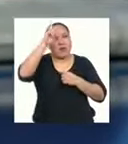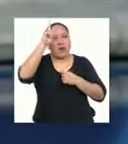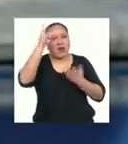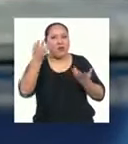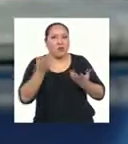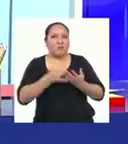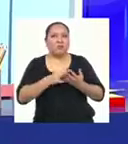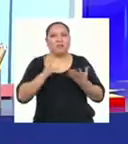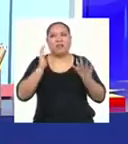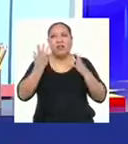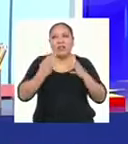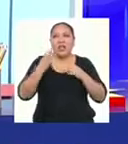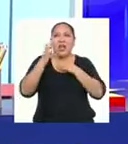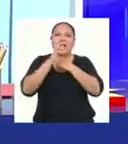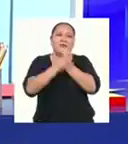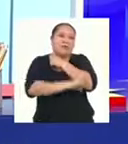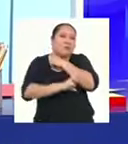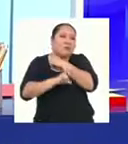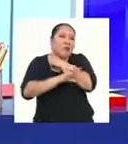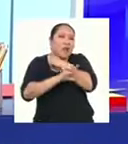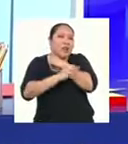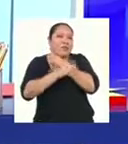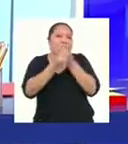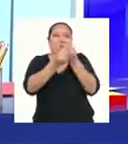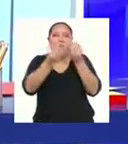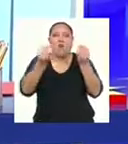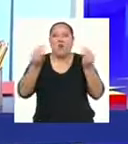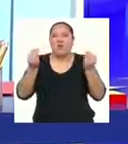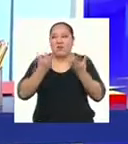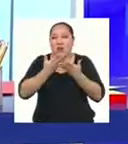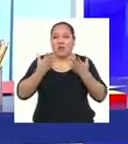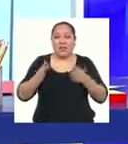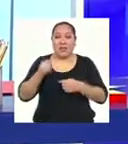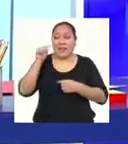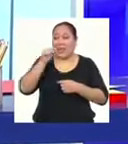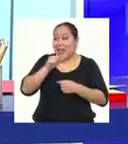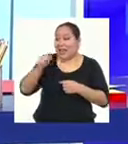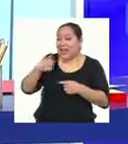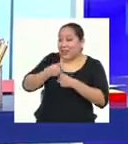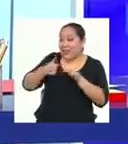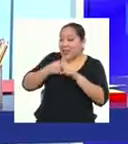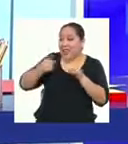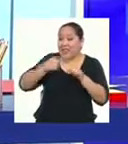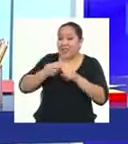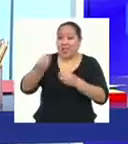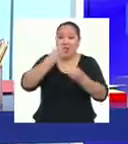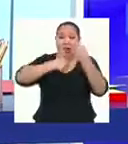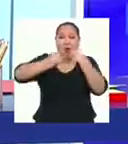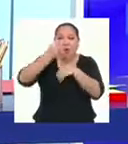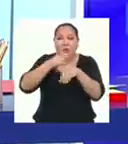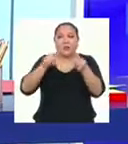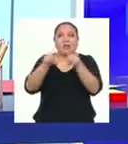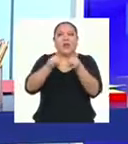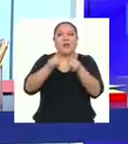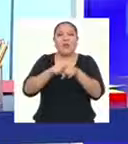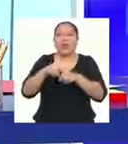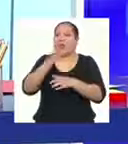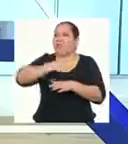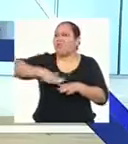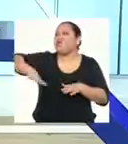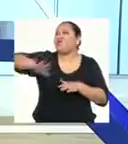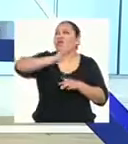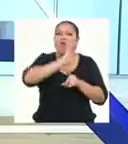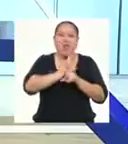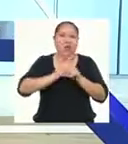de las mil opciones! Sí, y esa diversidad de los alimentos también se da en toda la cultura.